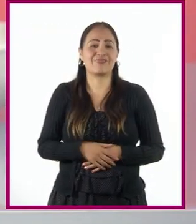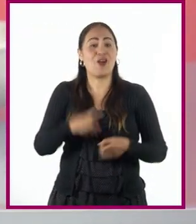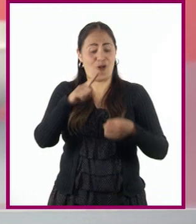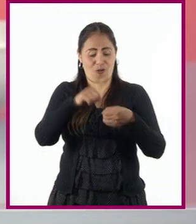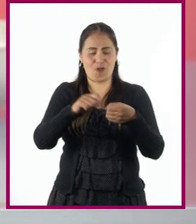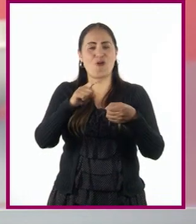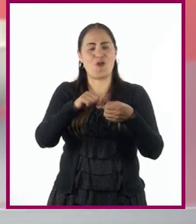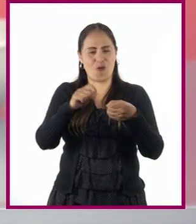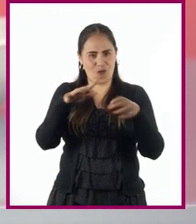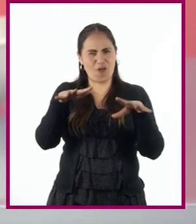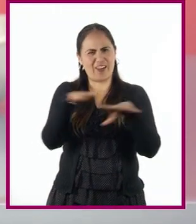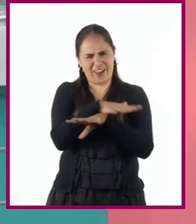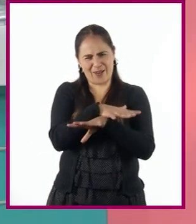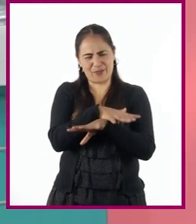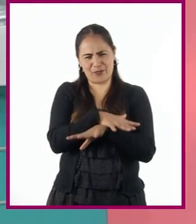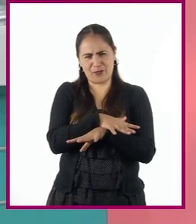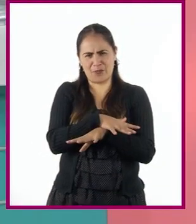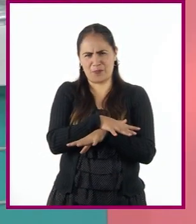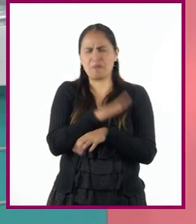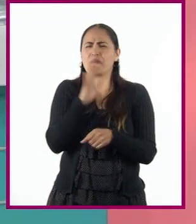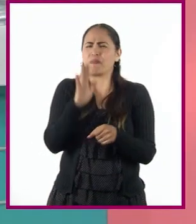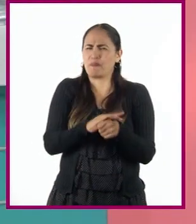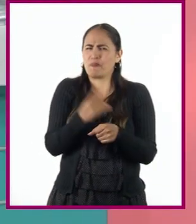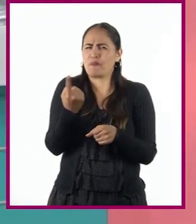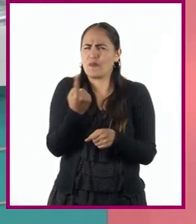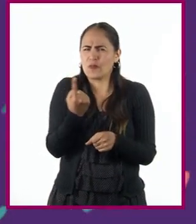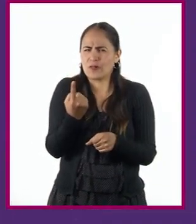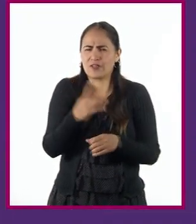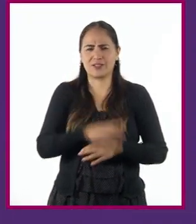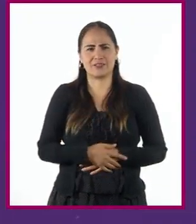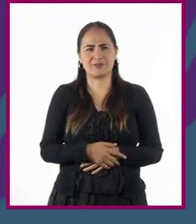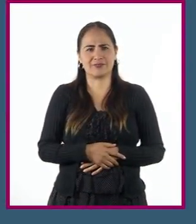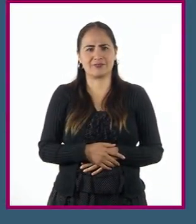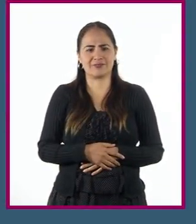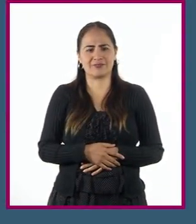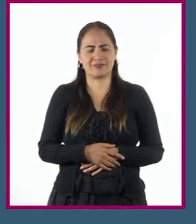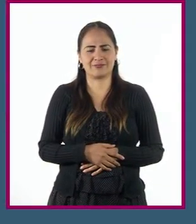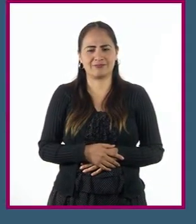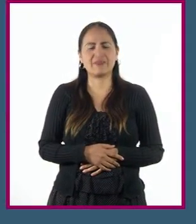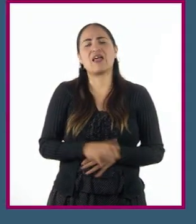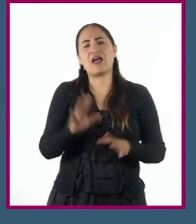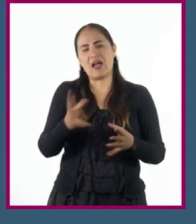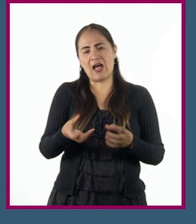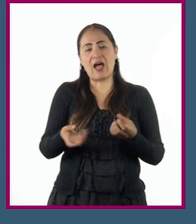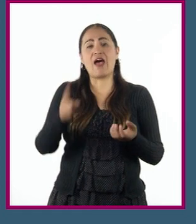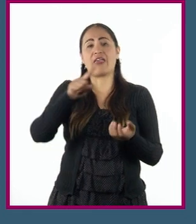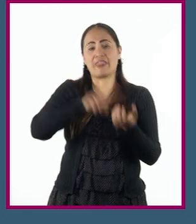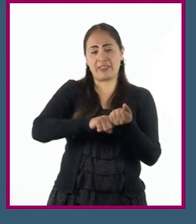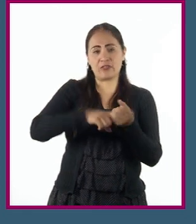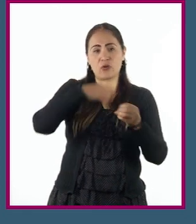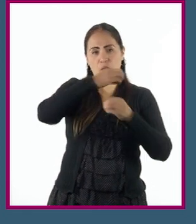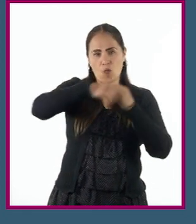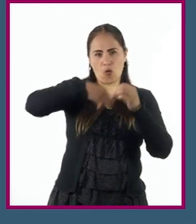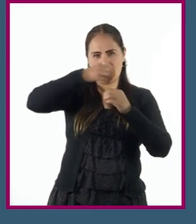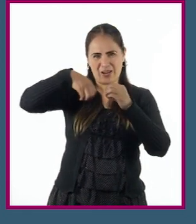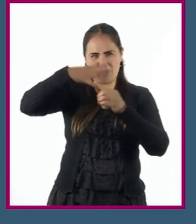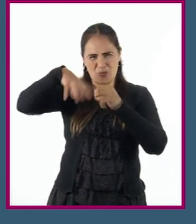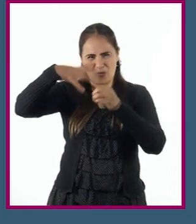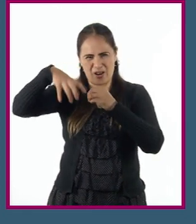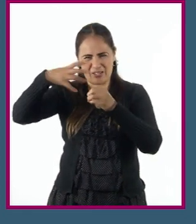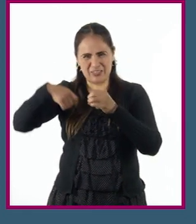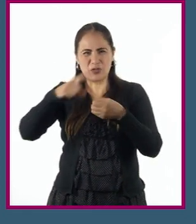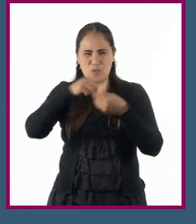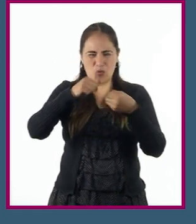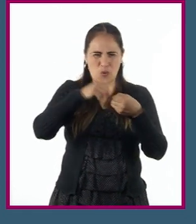color. Pero, ¿por qué piensan que sucedió esto? Algunas moléculas responsables de la coloración observada